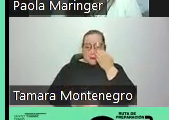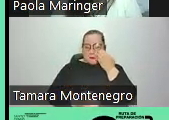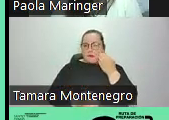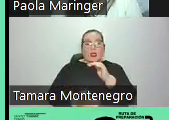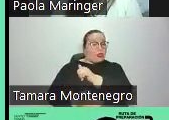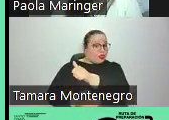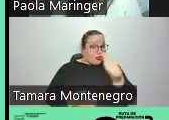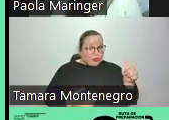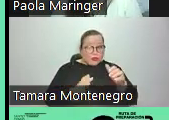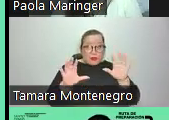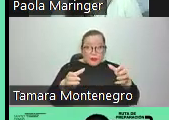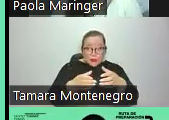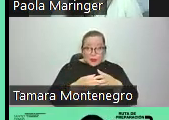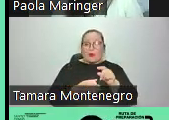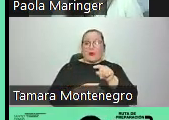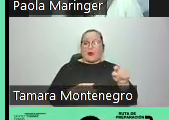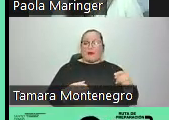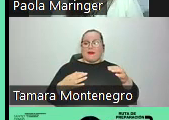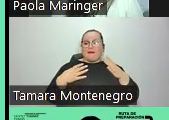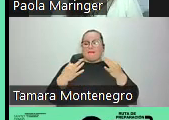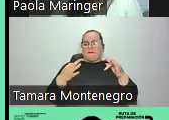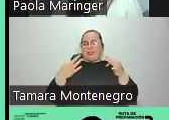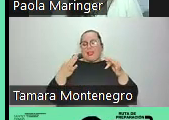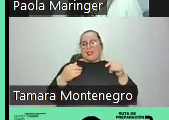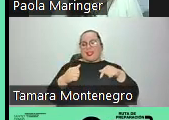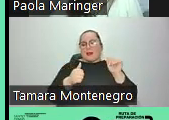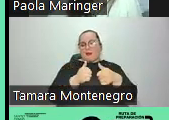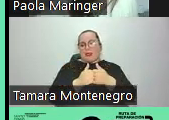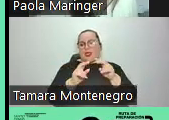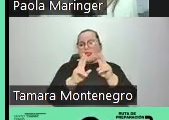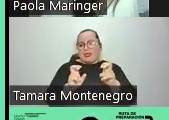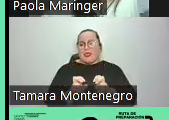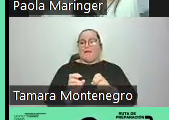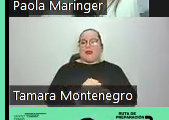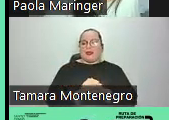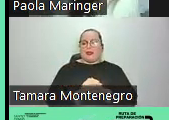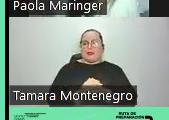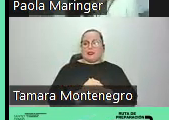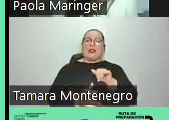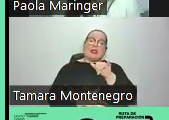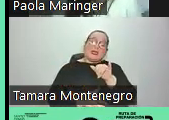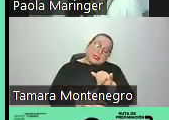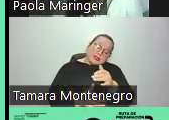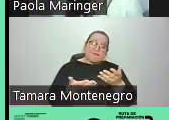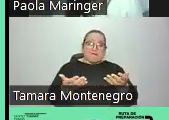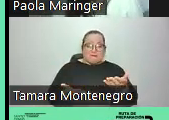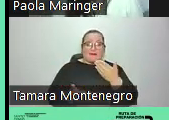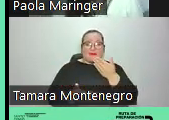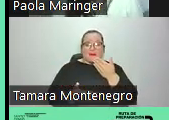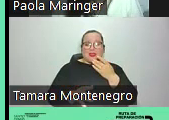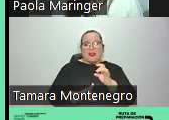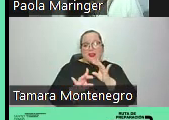ellos definitivamente estamos súper felices de estar apoyándolos constantemente. Y claramente, no está de más